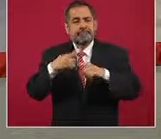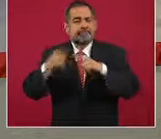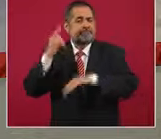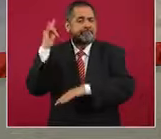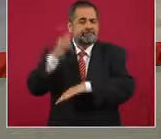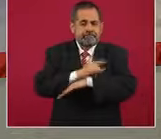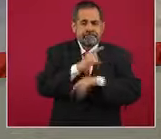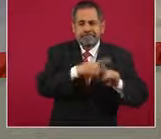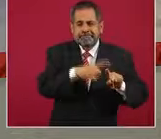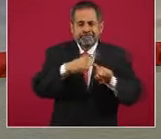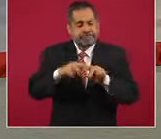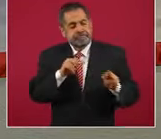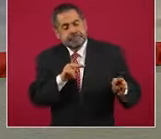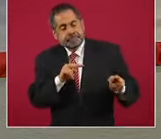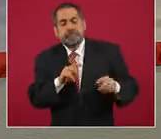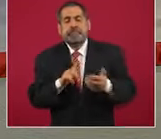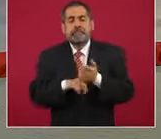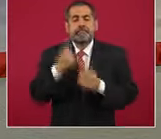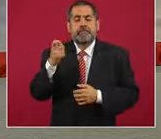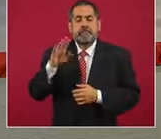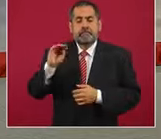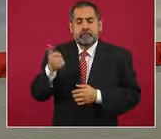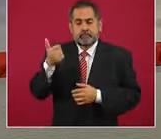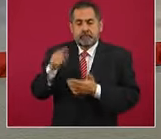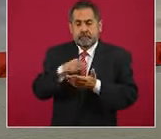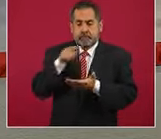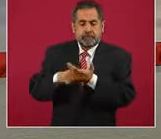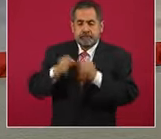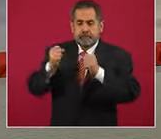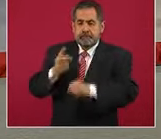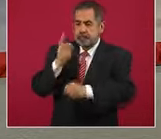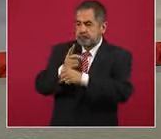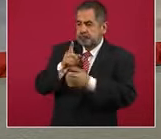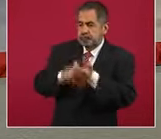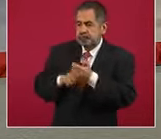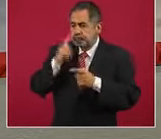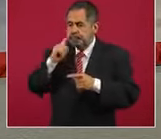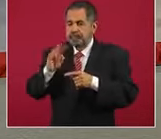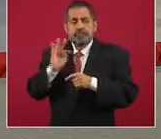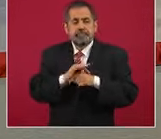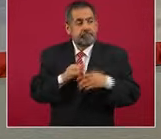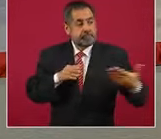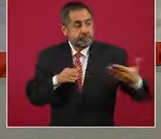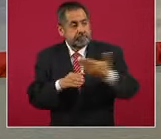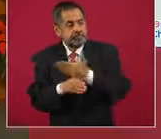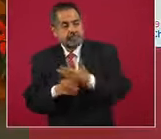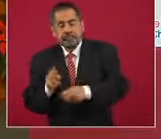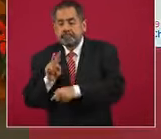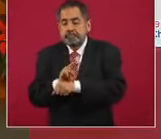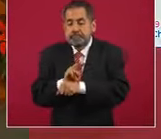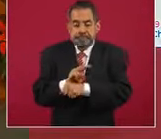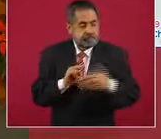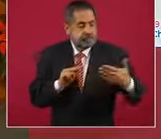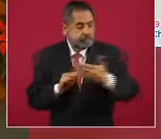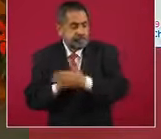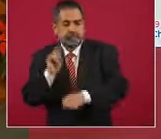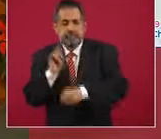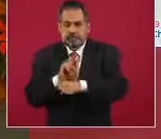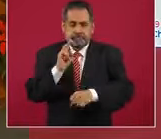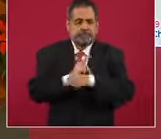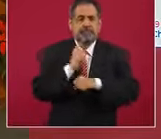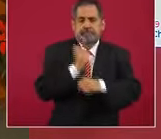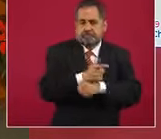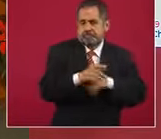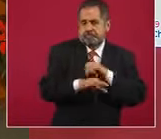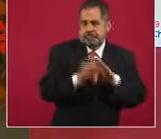de aterrizaje y 196 puestos de seguridad para la intercepción de los enervantes. Aquí